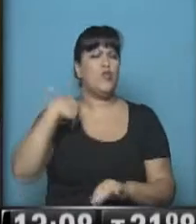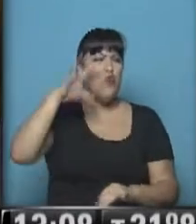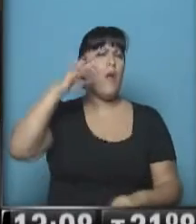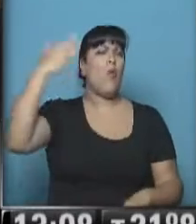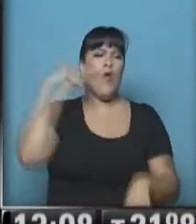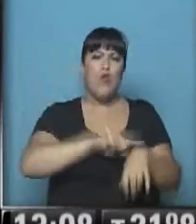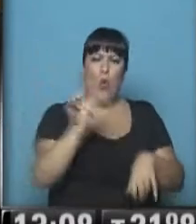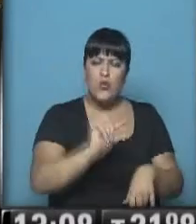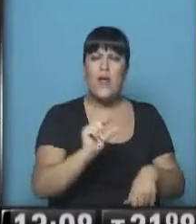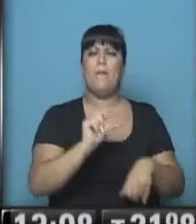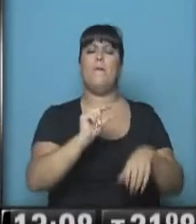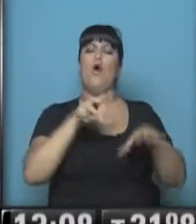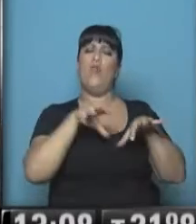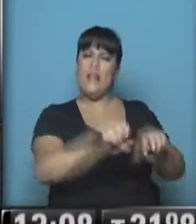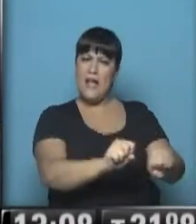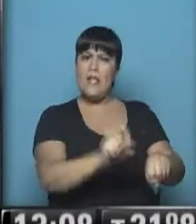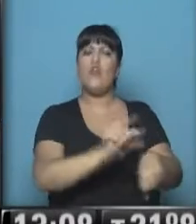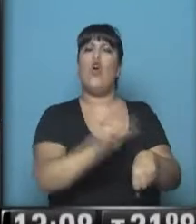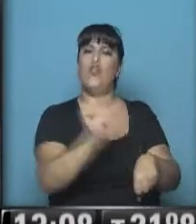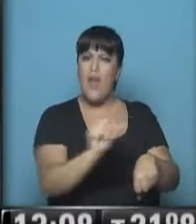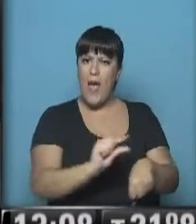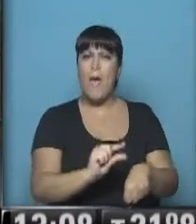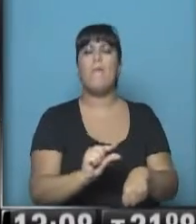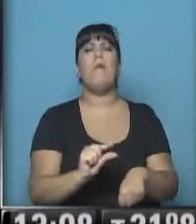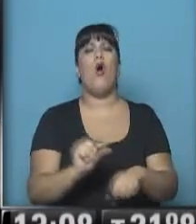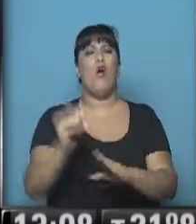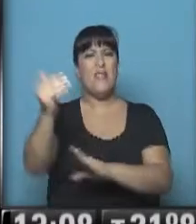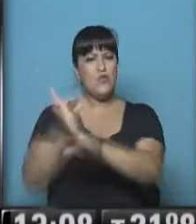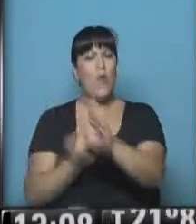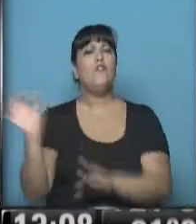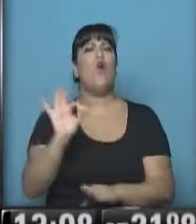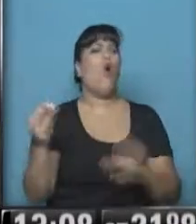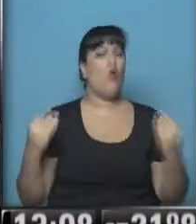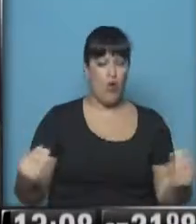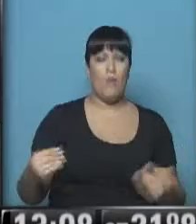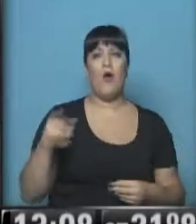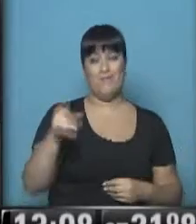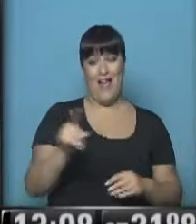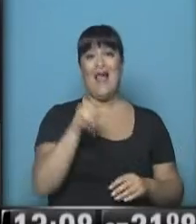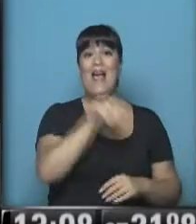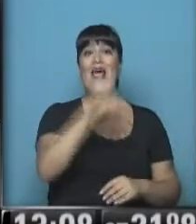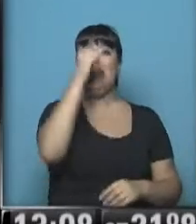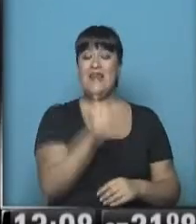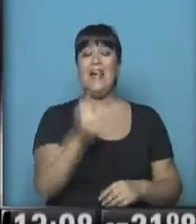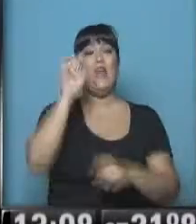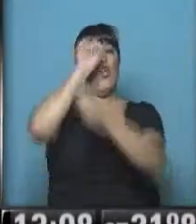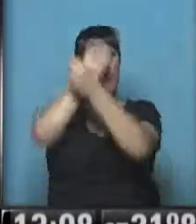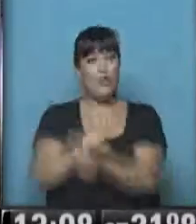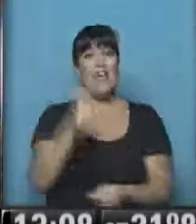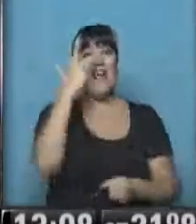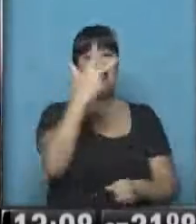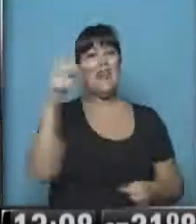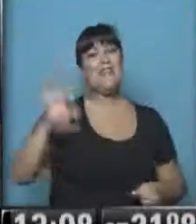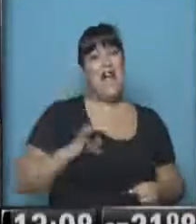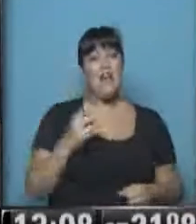tiempo. ¿Ese tiempo le corre en el cumplimiento de la pena? Sí, claro. Él tiene una condena de